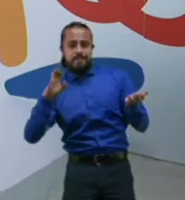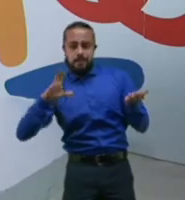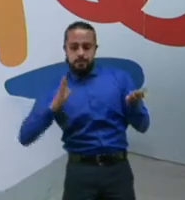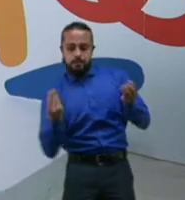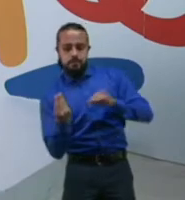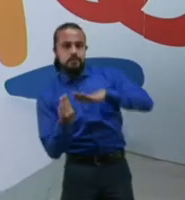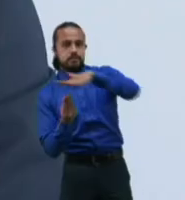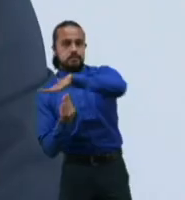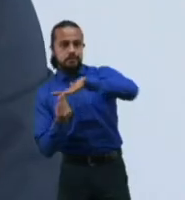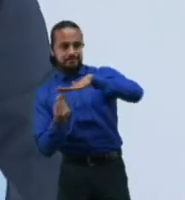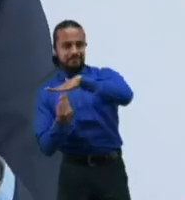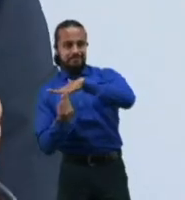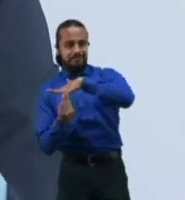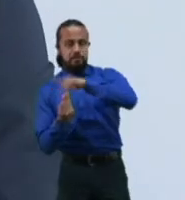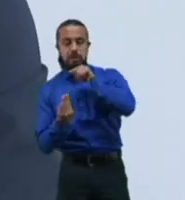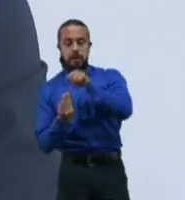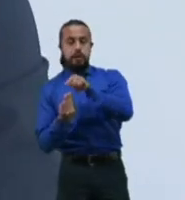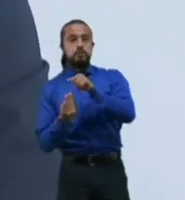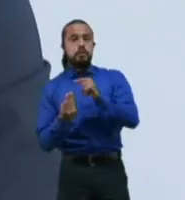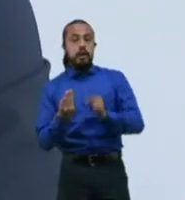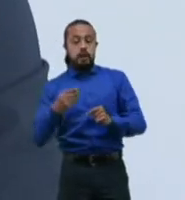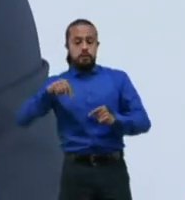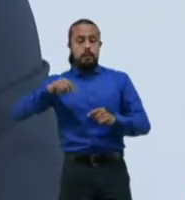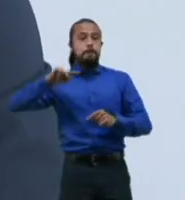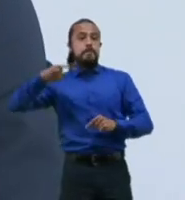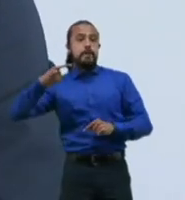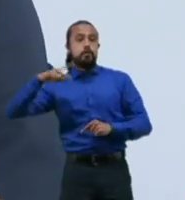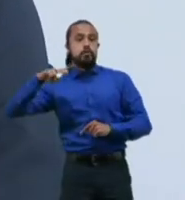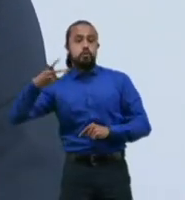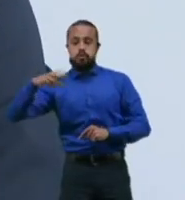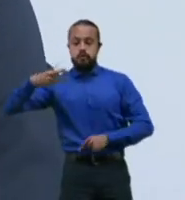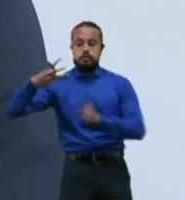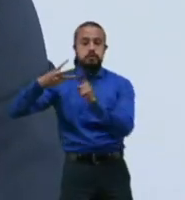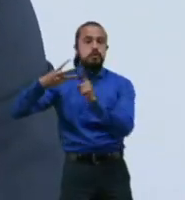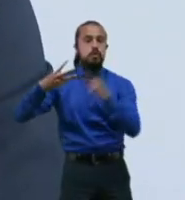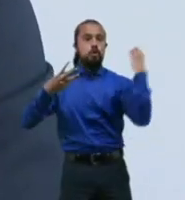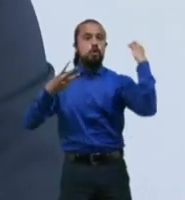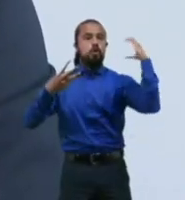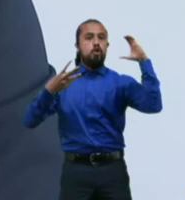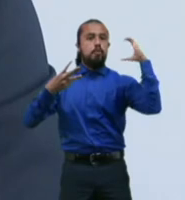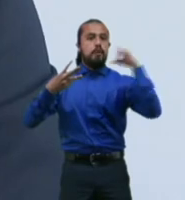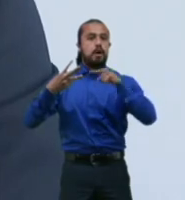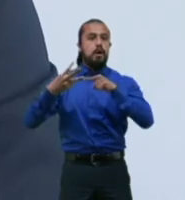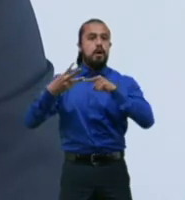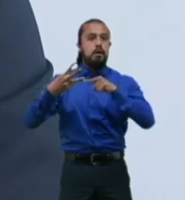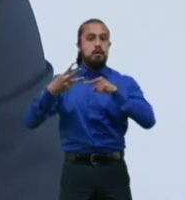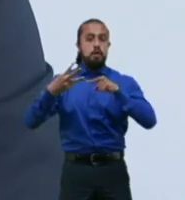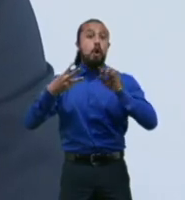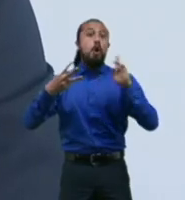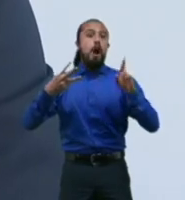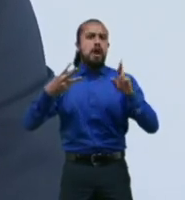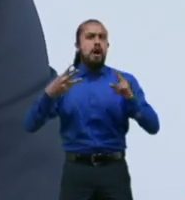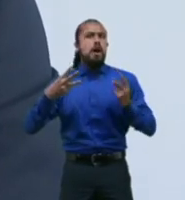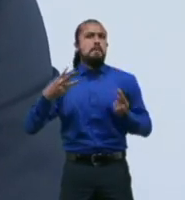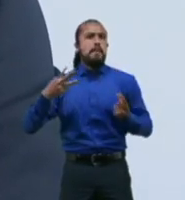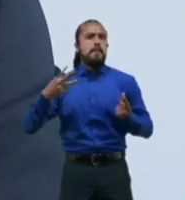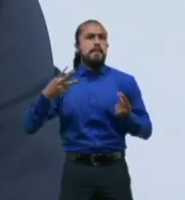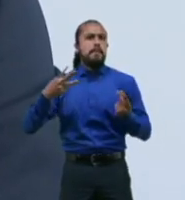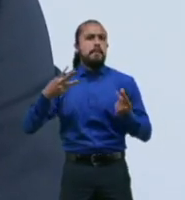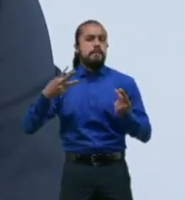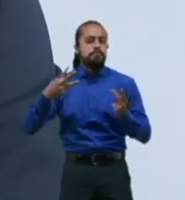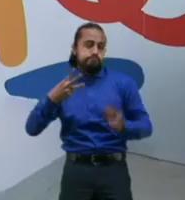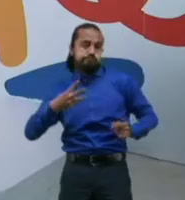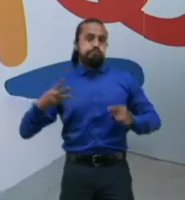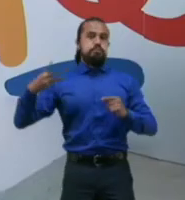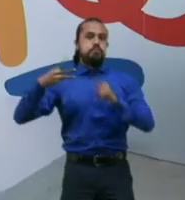canalizar bien los recursos de financiación podemos ser el 'número dos' en muy pocos años porque estamos creciendo creciendo muy rápidamente y adicionalmente ya colombia